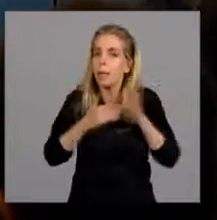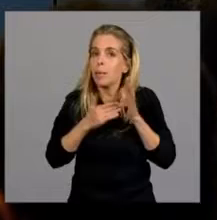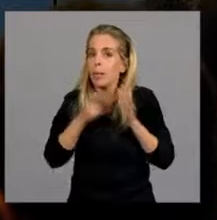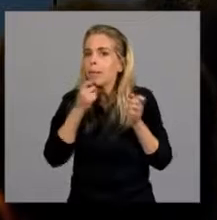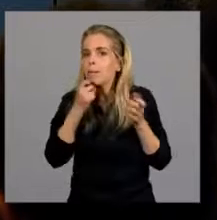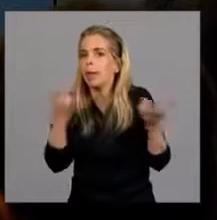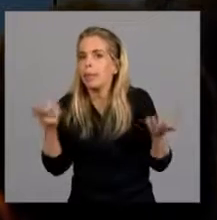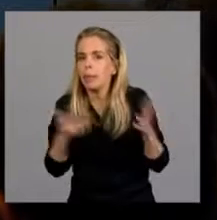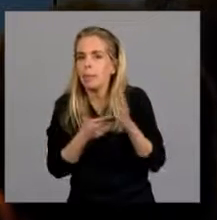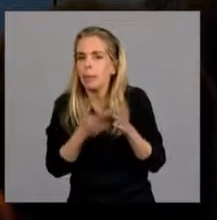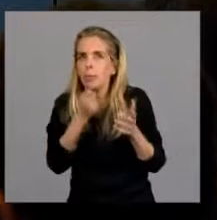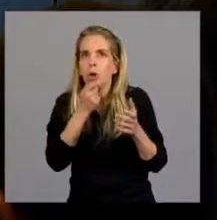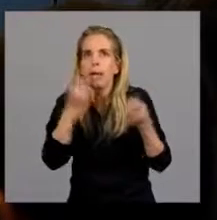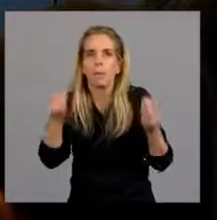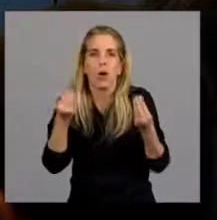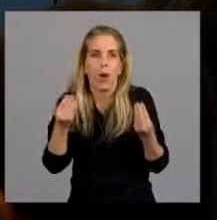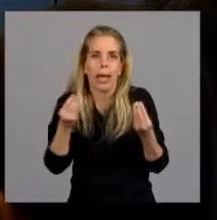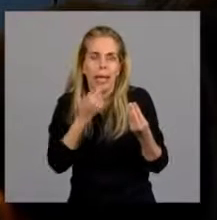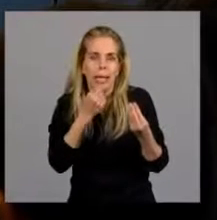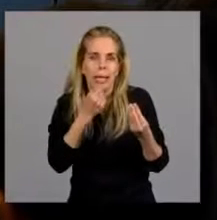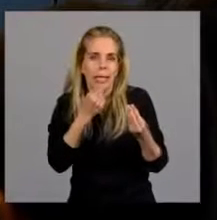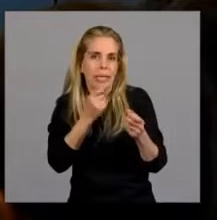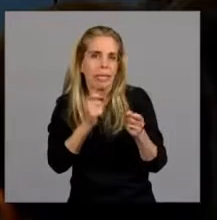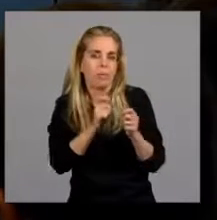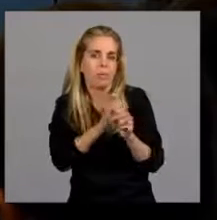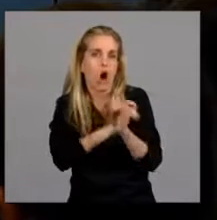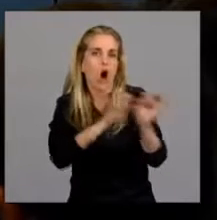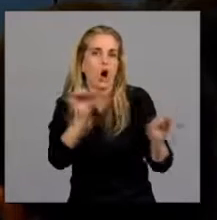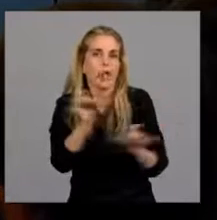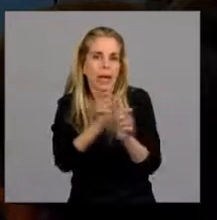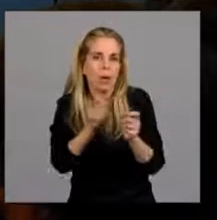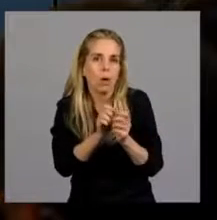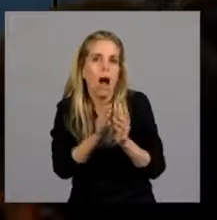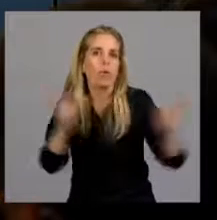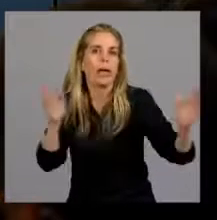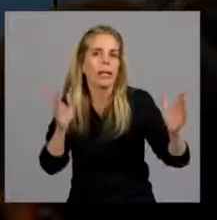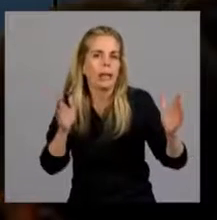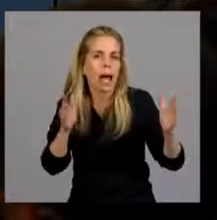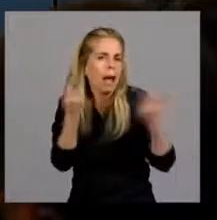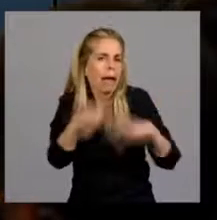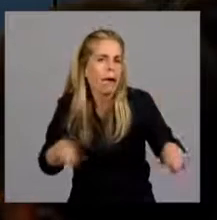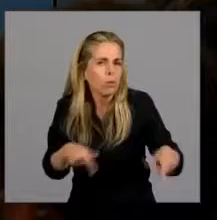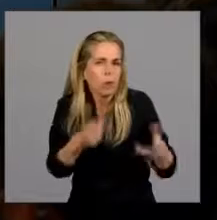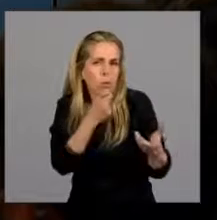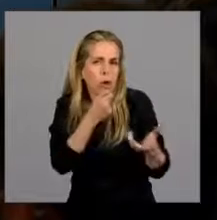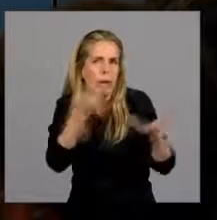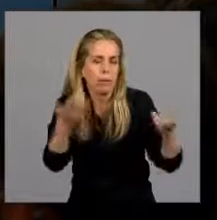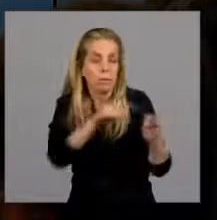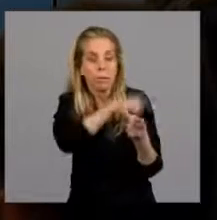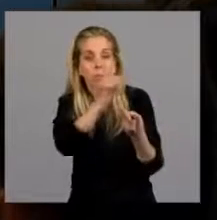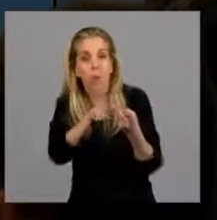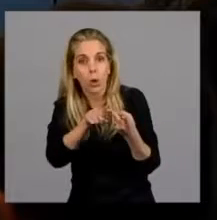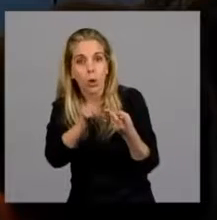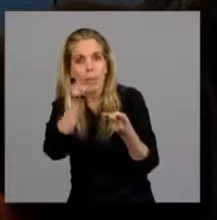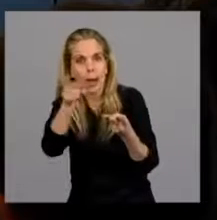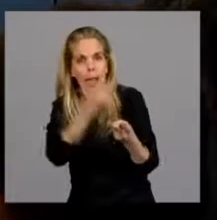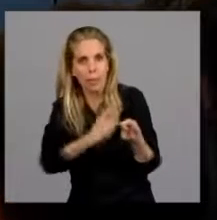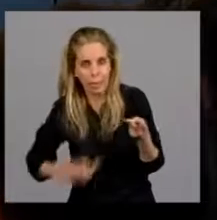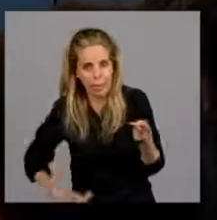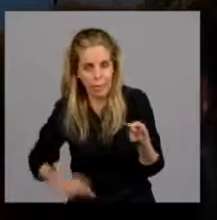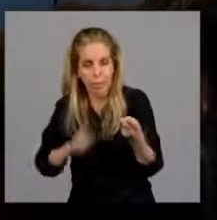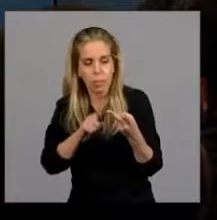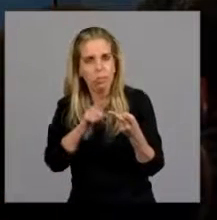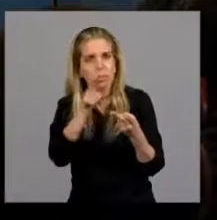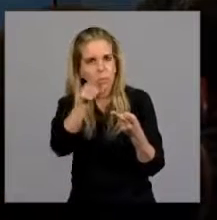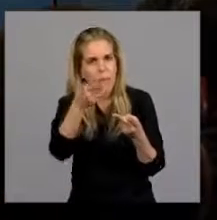¿Cuál sería una alarma en esos casos? ¿Cuál es el número de alarma, mejor dicho? Y por otro lado, el presidente, ayer